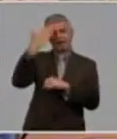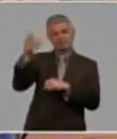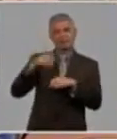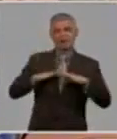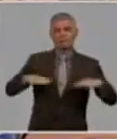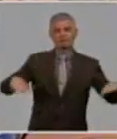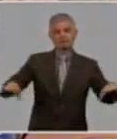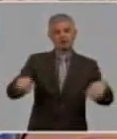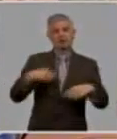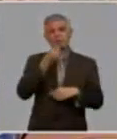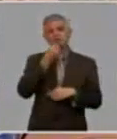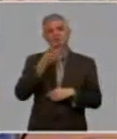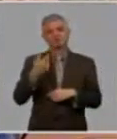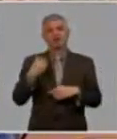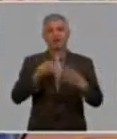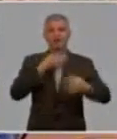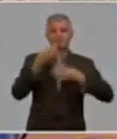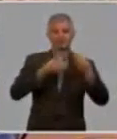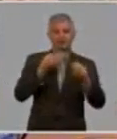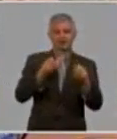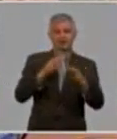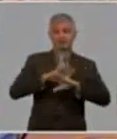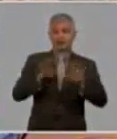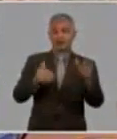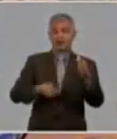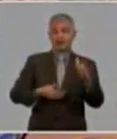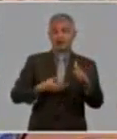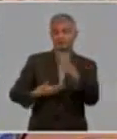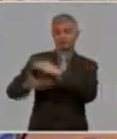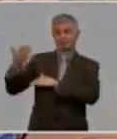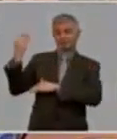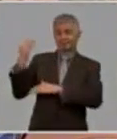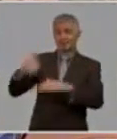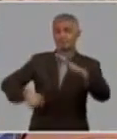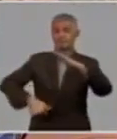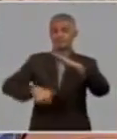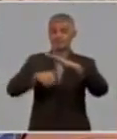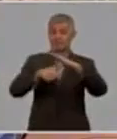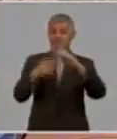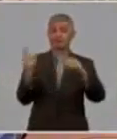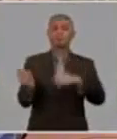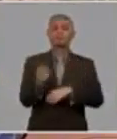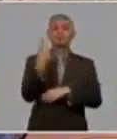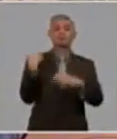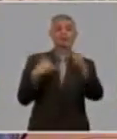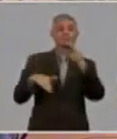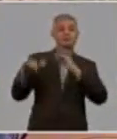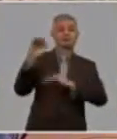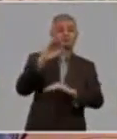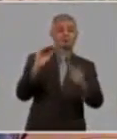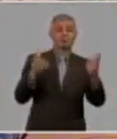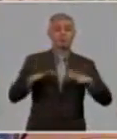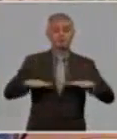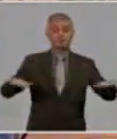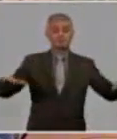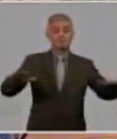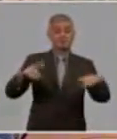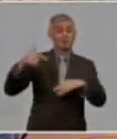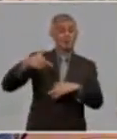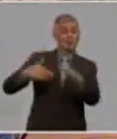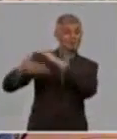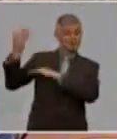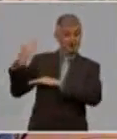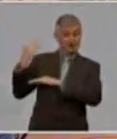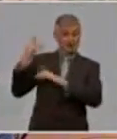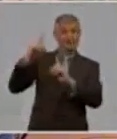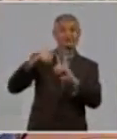la oportunidad. Como fue explicado por el presidente y por nuestro primer ministro en la Mesa Redonda el pasado jueves, el restablecimiento del transporte